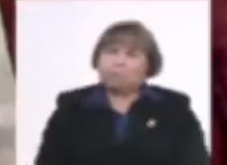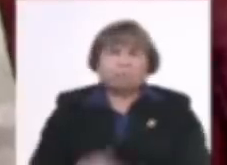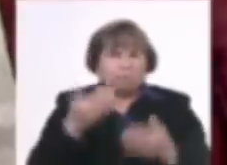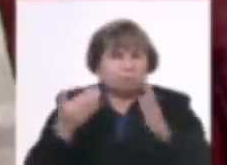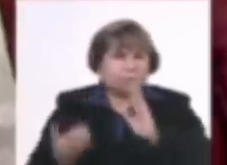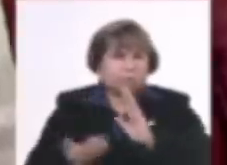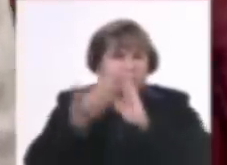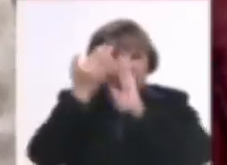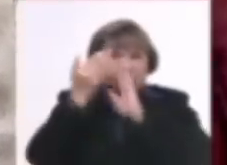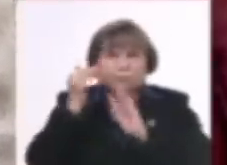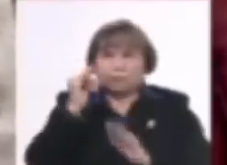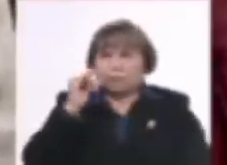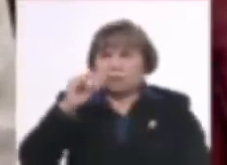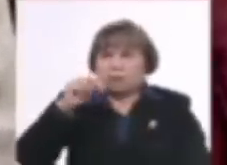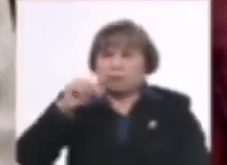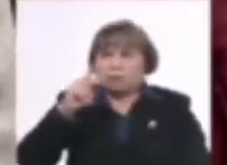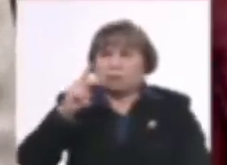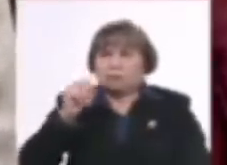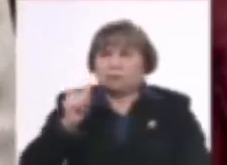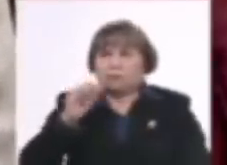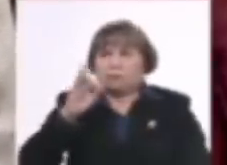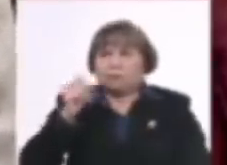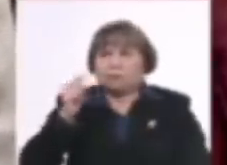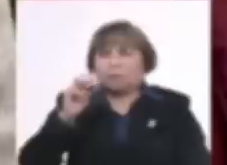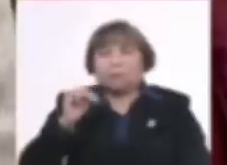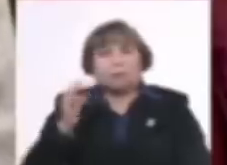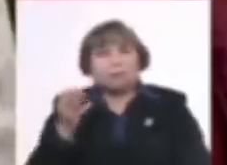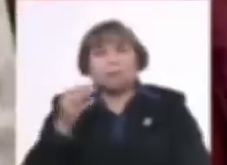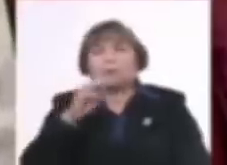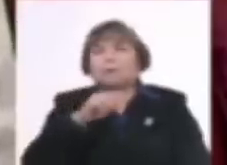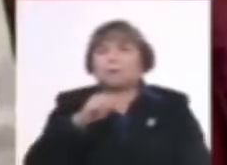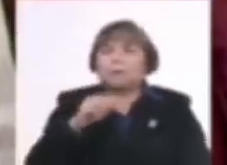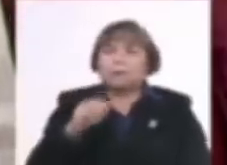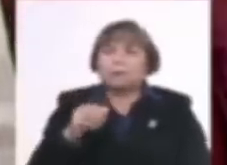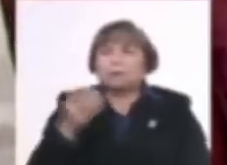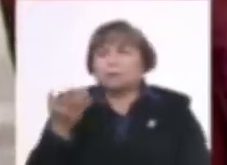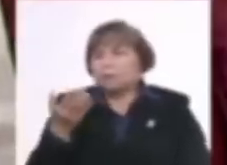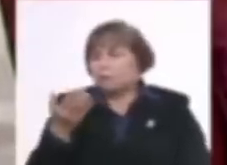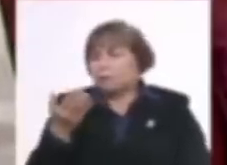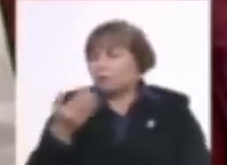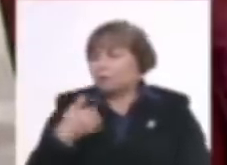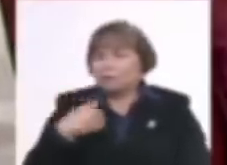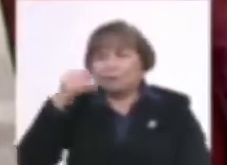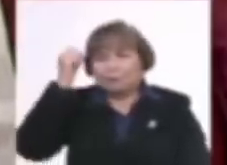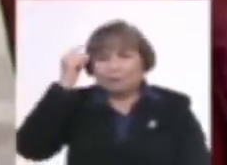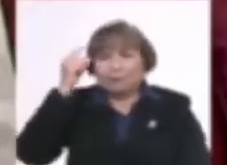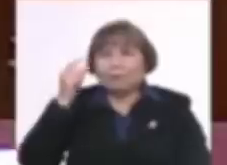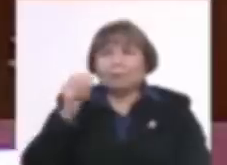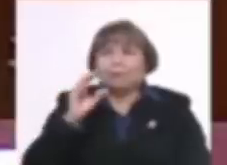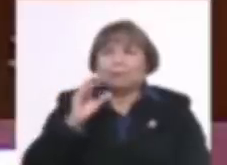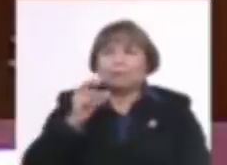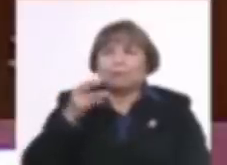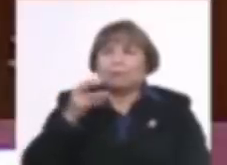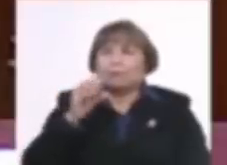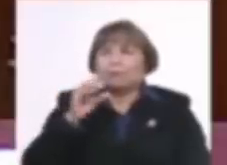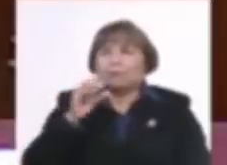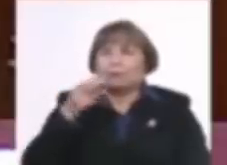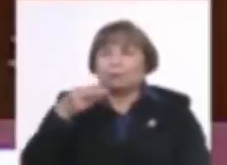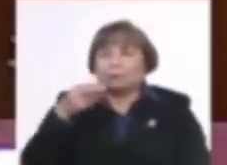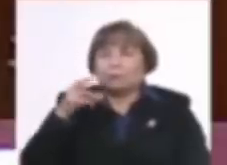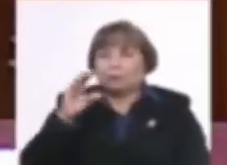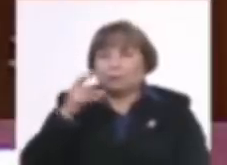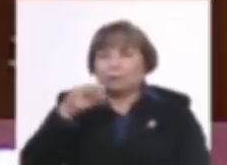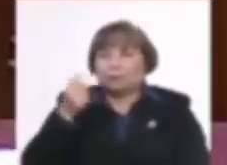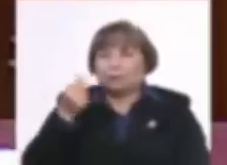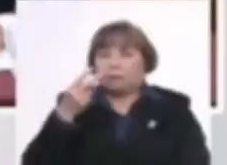Al frente del Incafarma, como Chabuca Granda, me parece. Esa puerta. No tengo mucho. Ya, pero por ahí ingresan